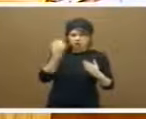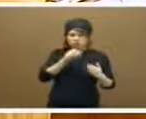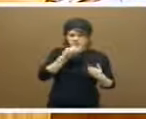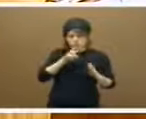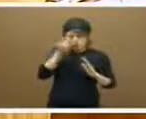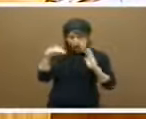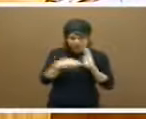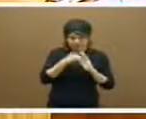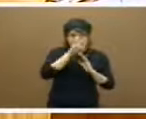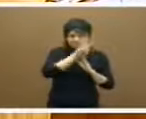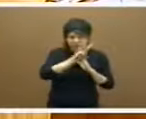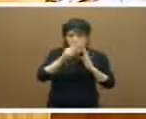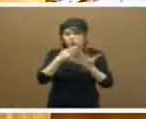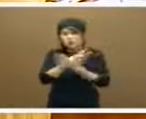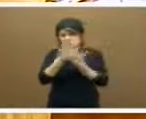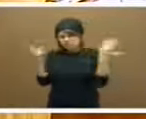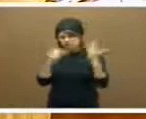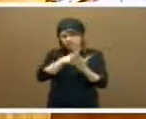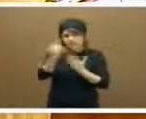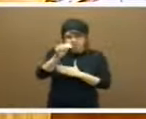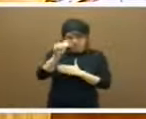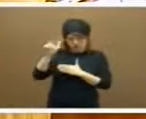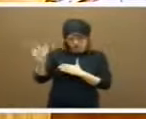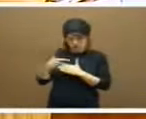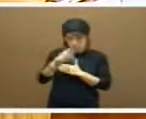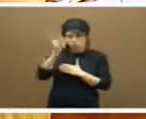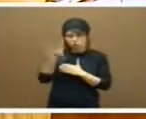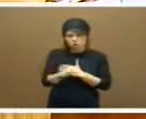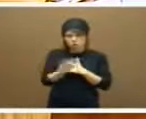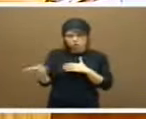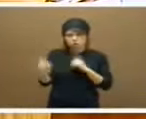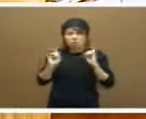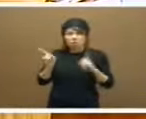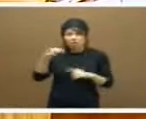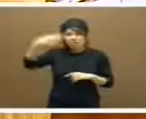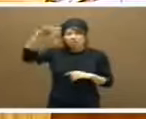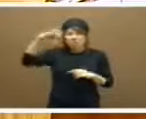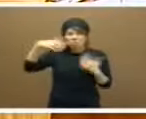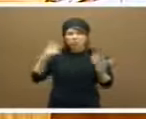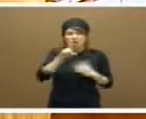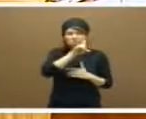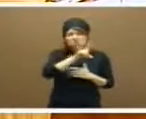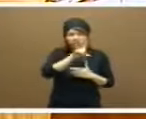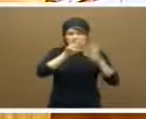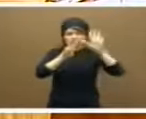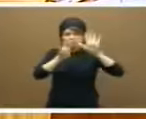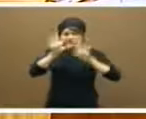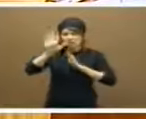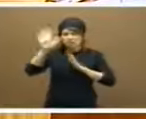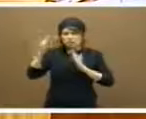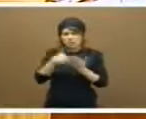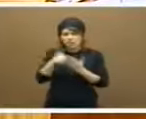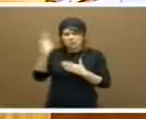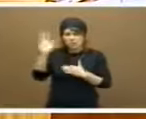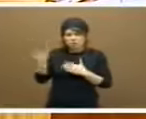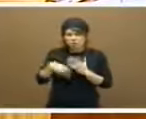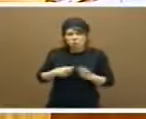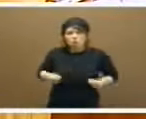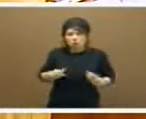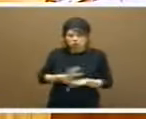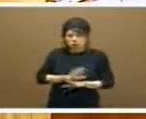los 1.317 millones de euros en total, se habían ejecutado únicamente 175 millones